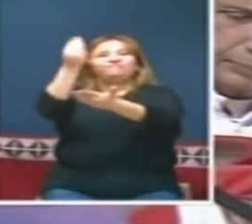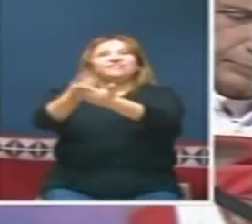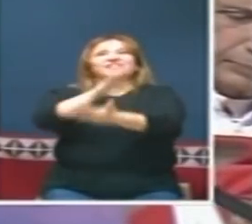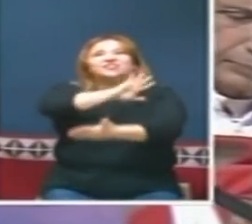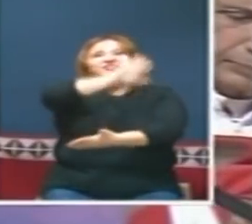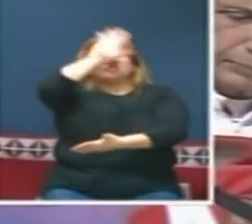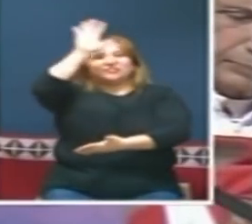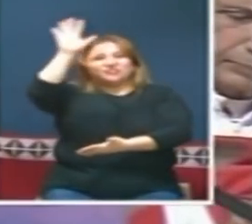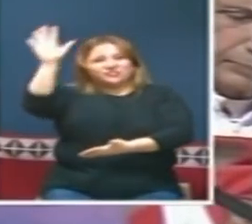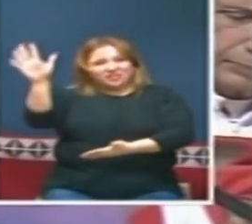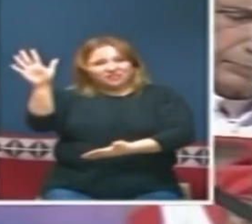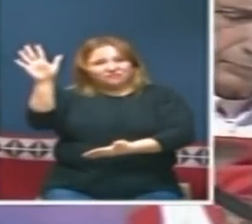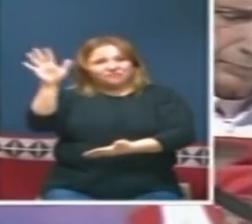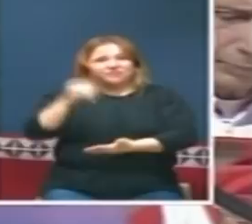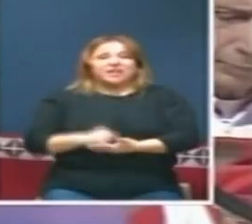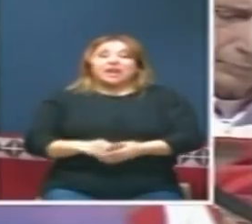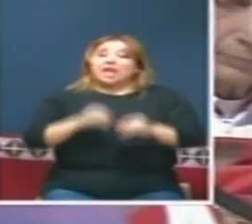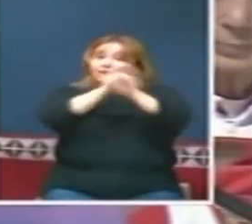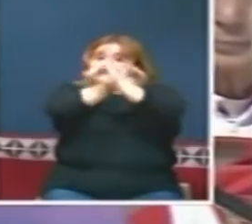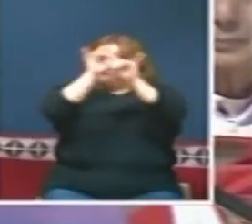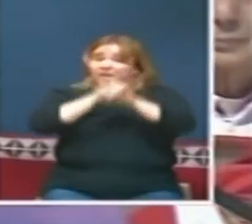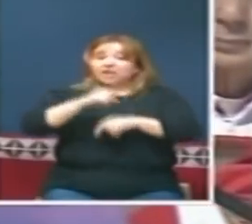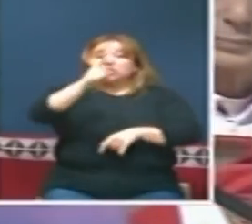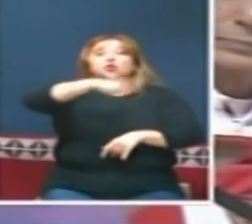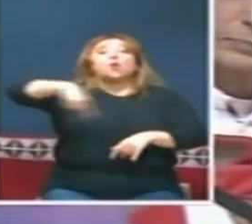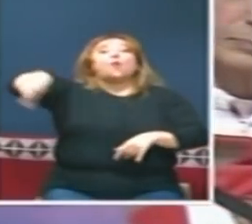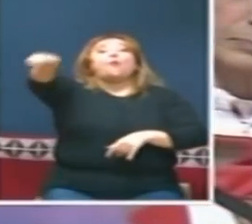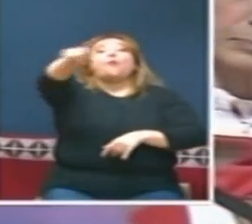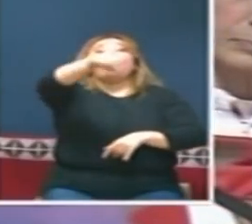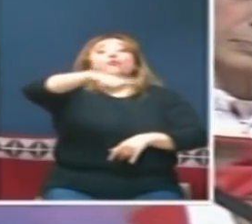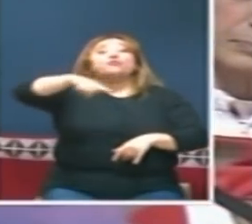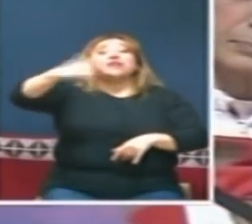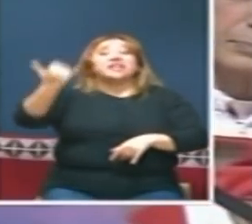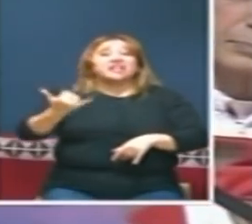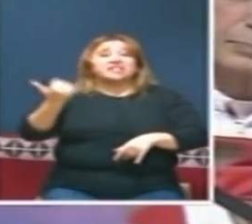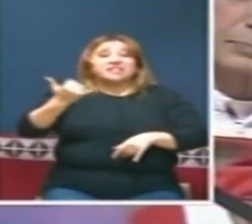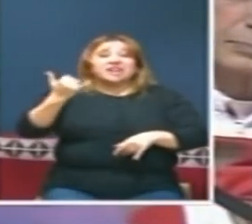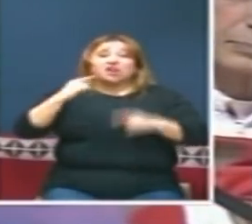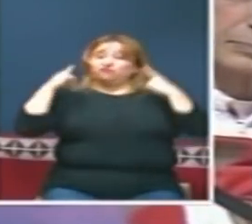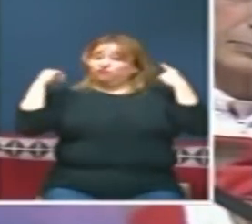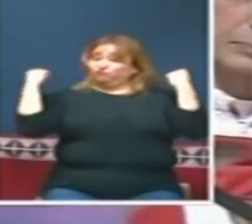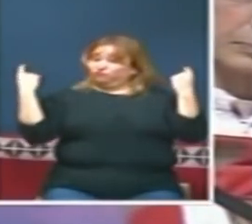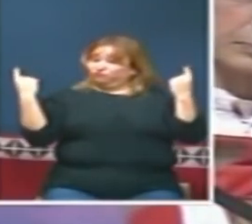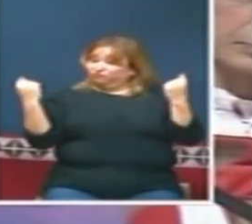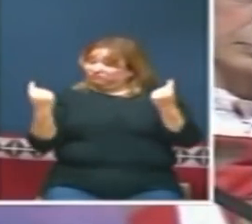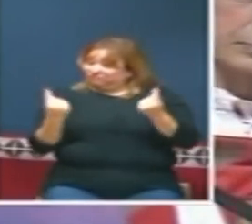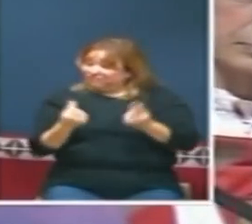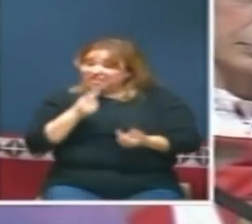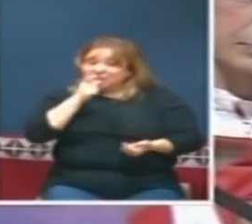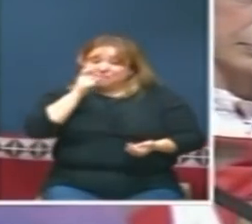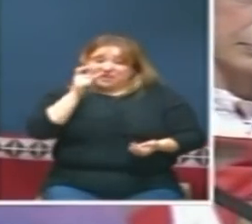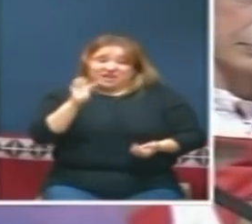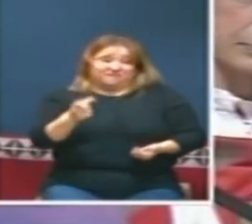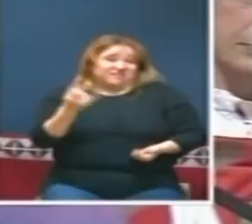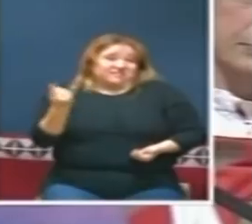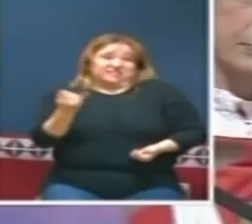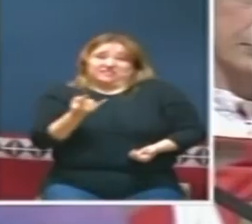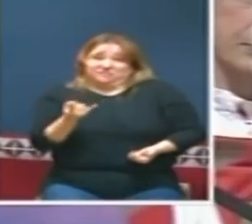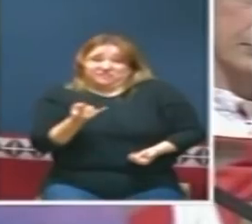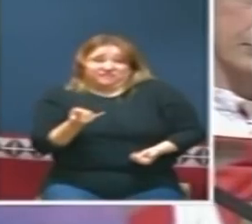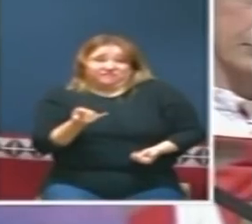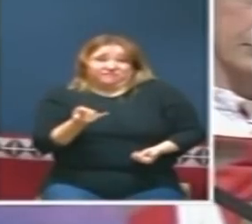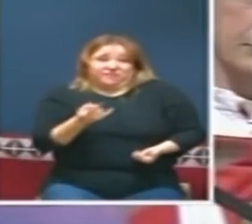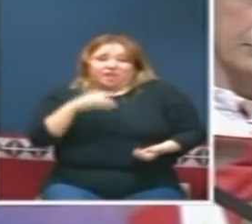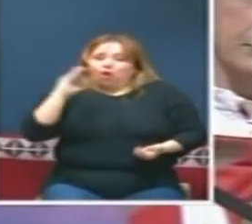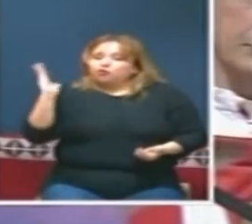cielos. Felices ustedes cuando sean insultados y perseguidos, y cuando se los